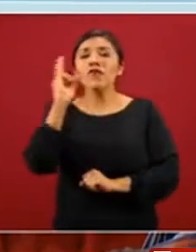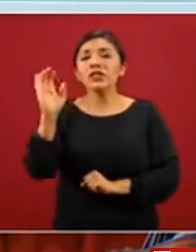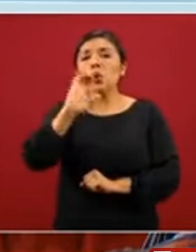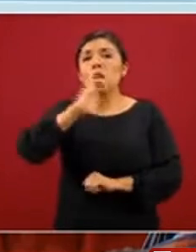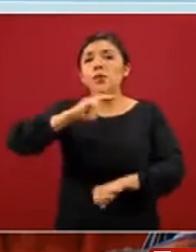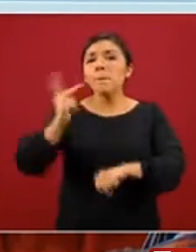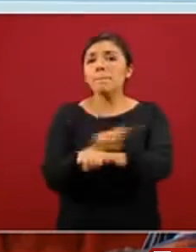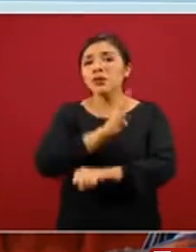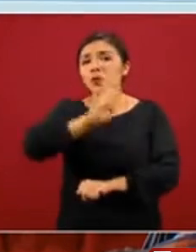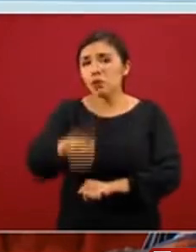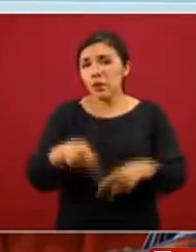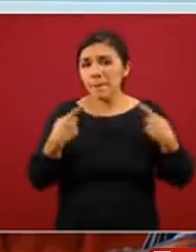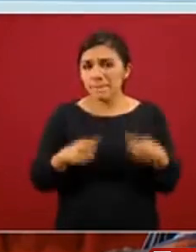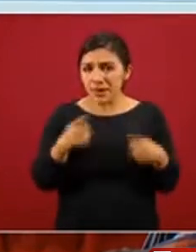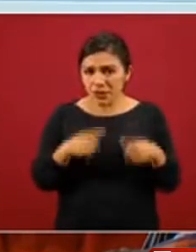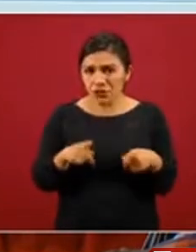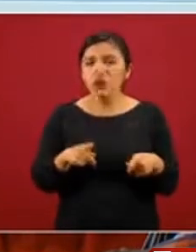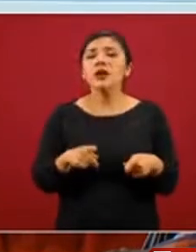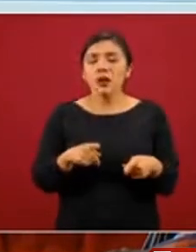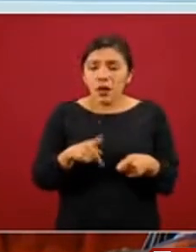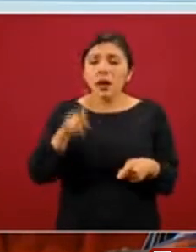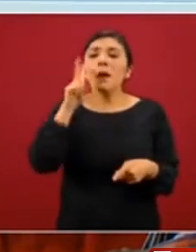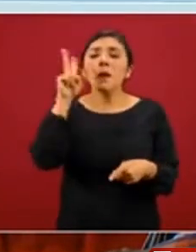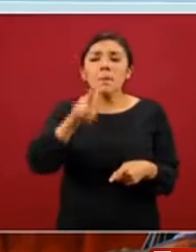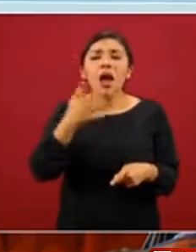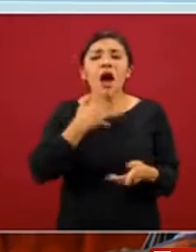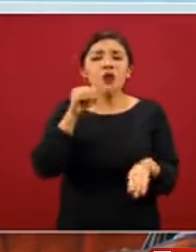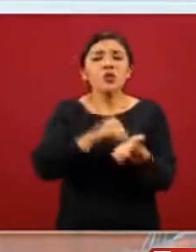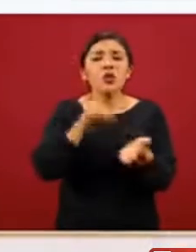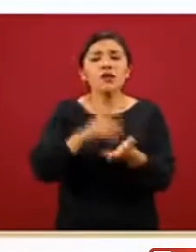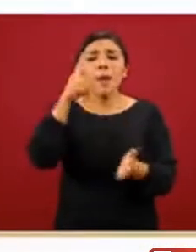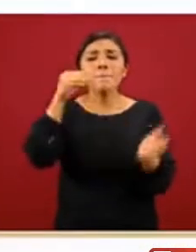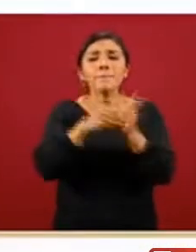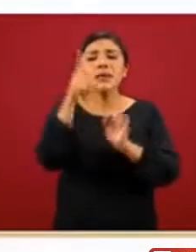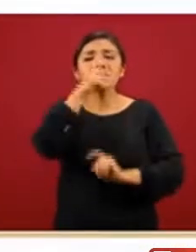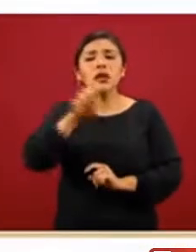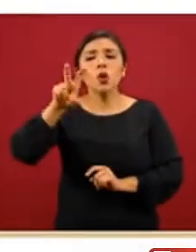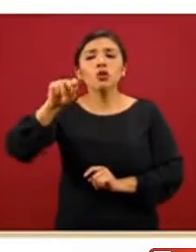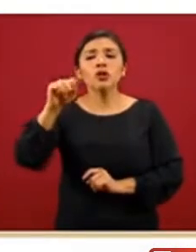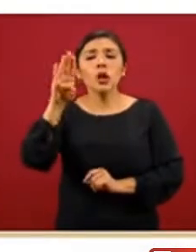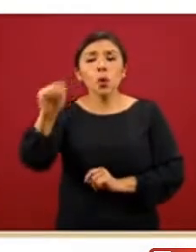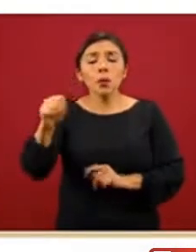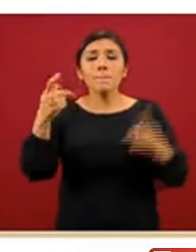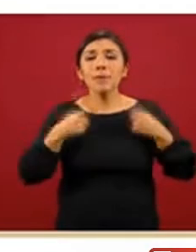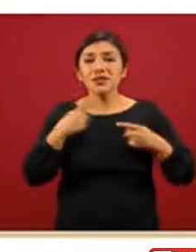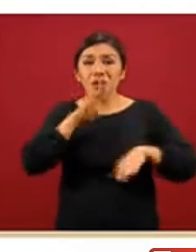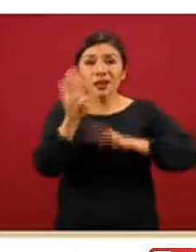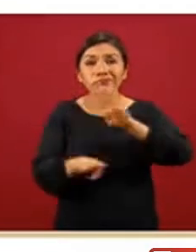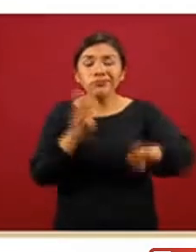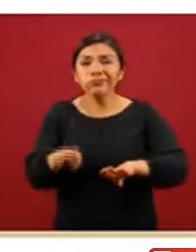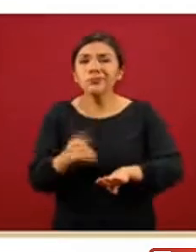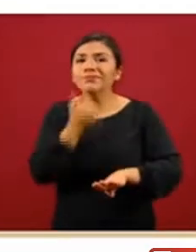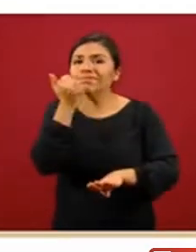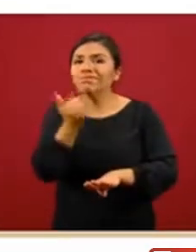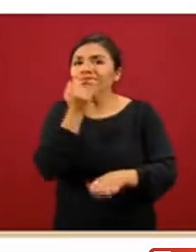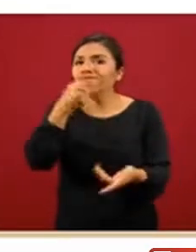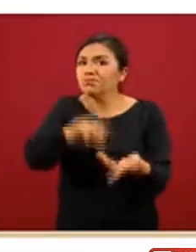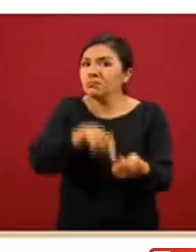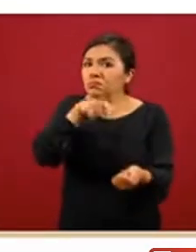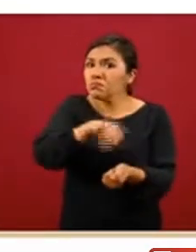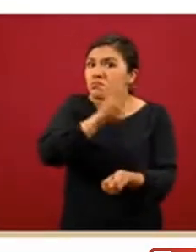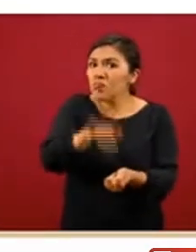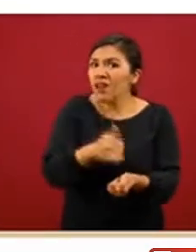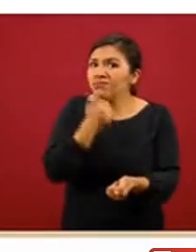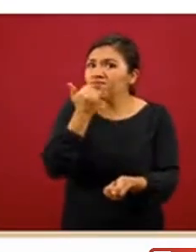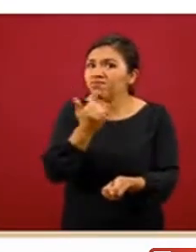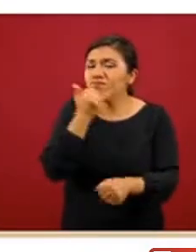ocurrió la defunción y vemos todavía 1.189 defunciones que se clasifican todavía como